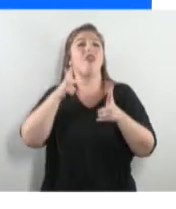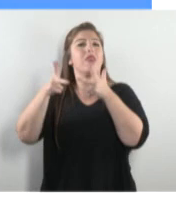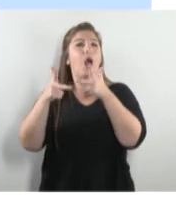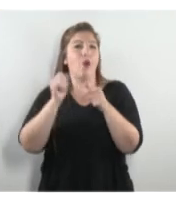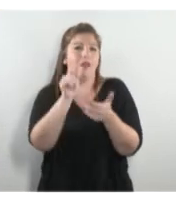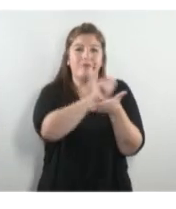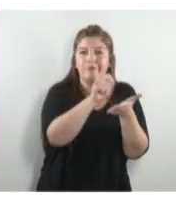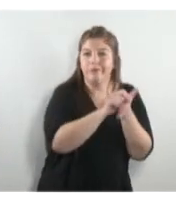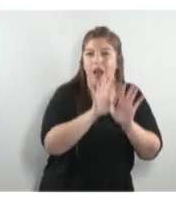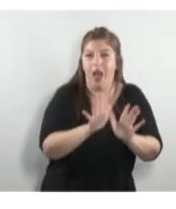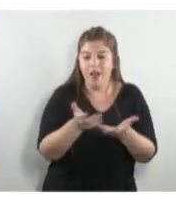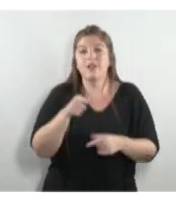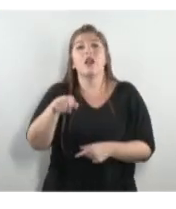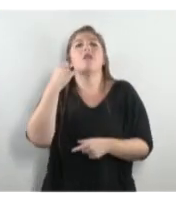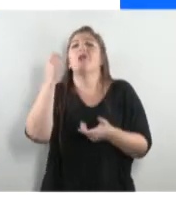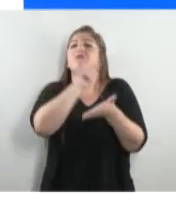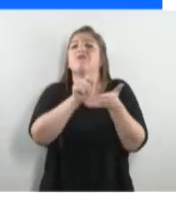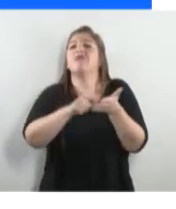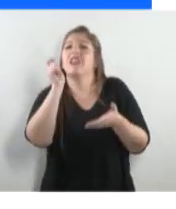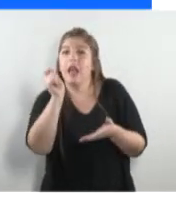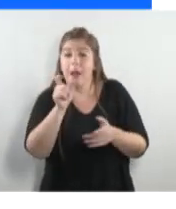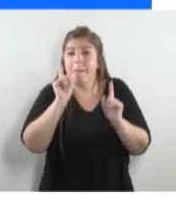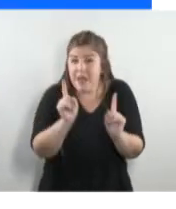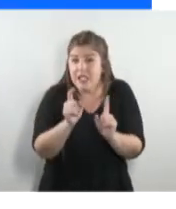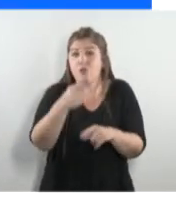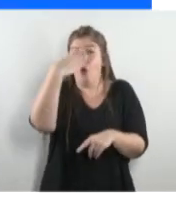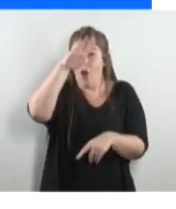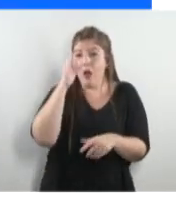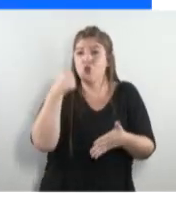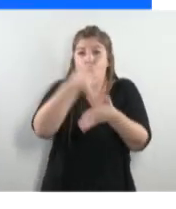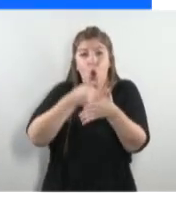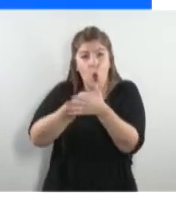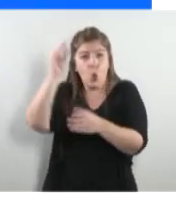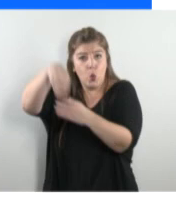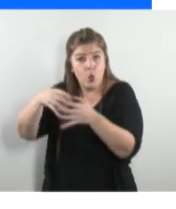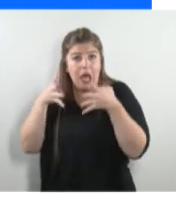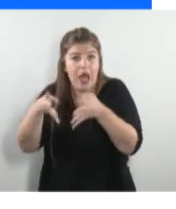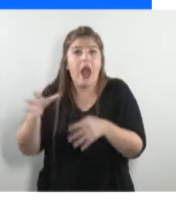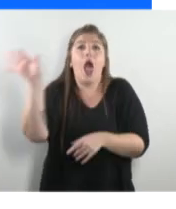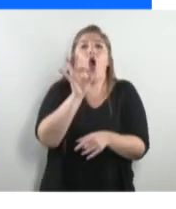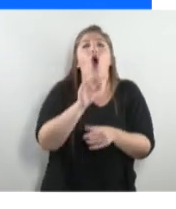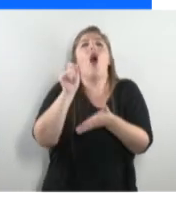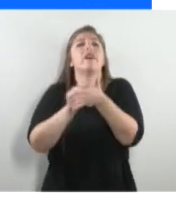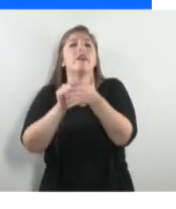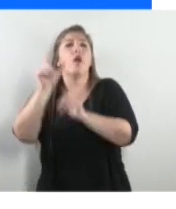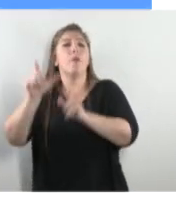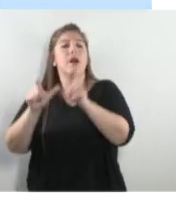este tipo de poesía? ¿Fueron aquellos gauchos que peleaban en las guerras o la escribieron los hombres cultos de ciudad?